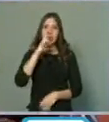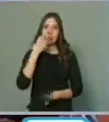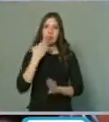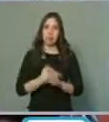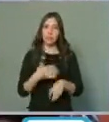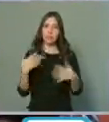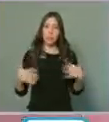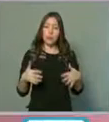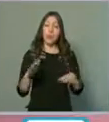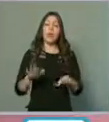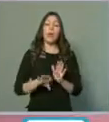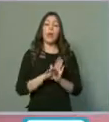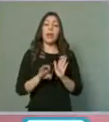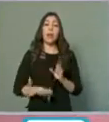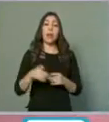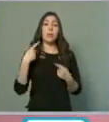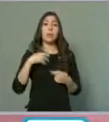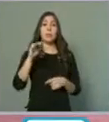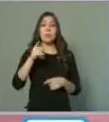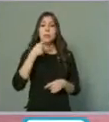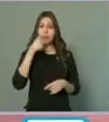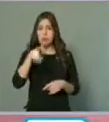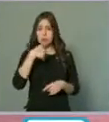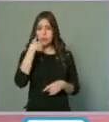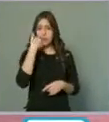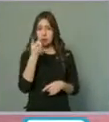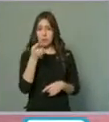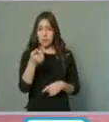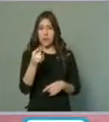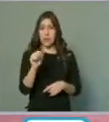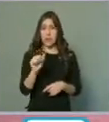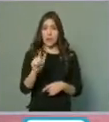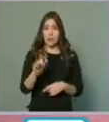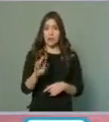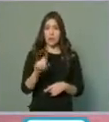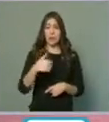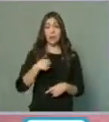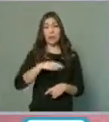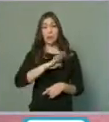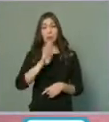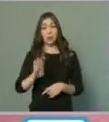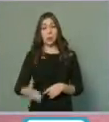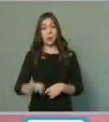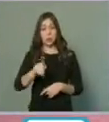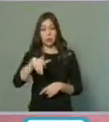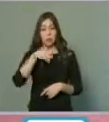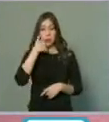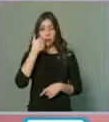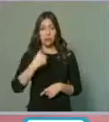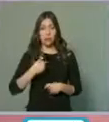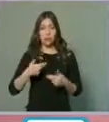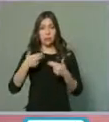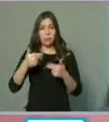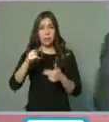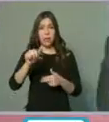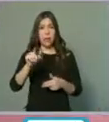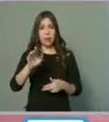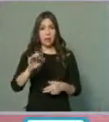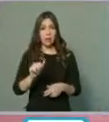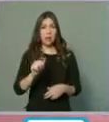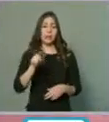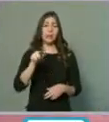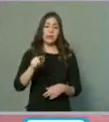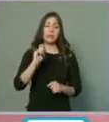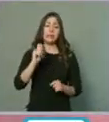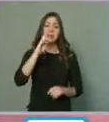de esta persona, porque todos nosotros podemos designar un albacea para que represente a la sucesión y para